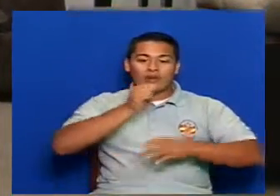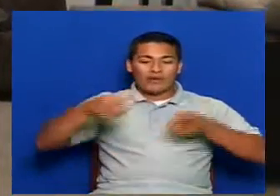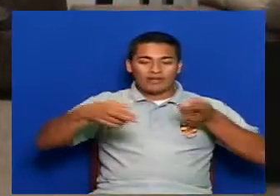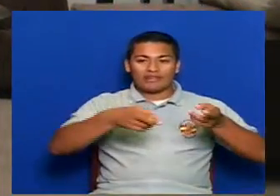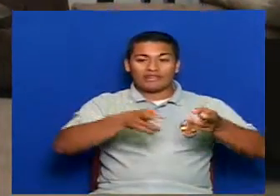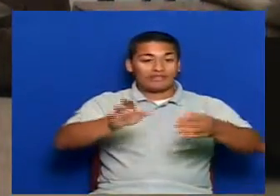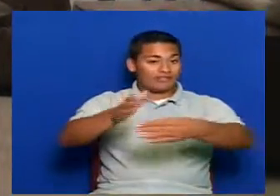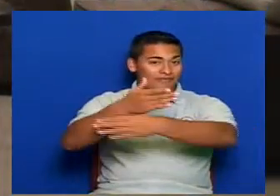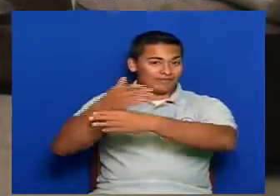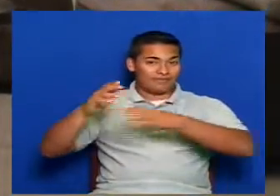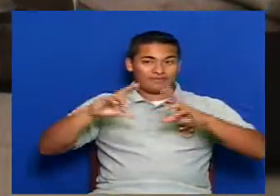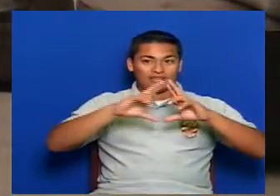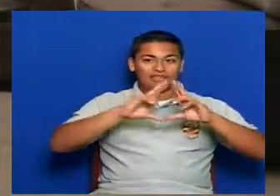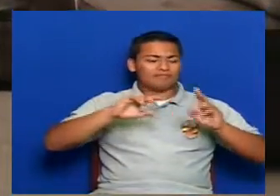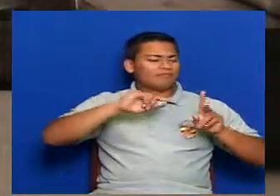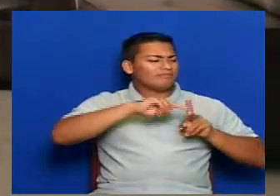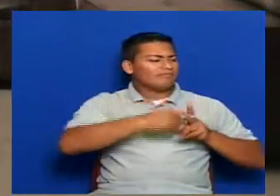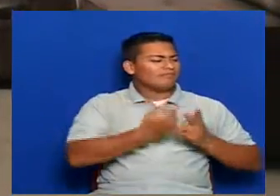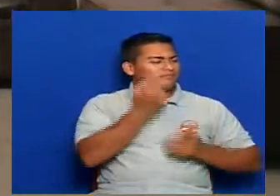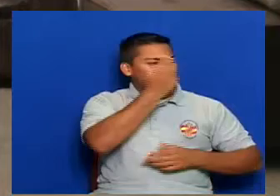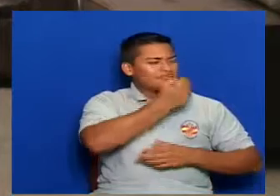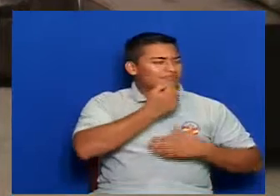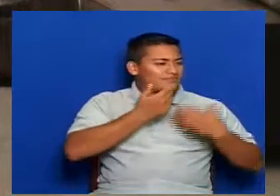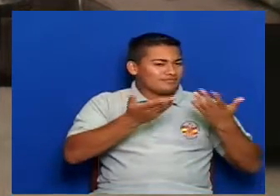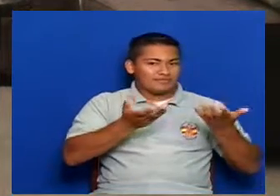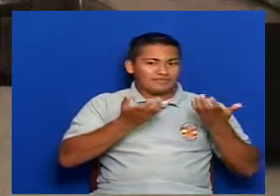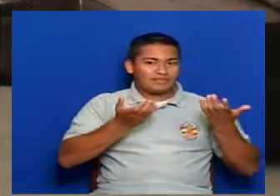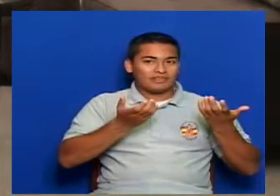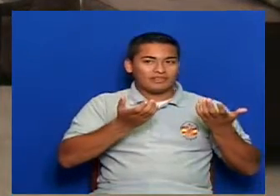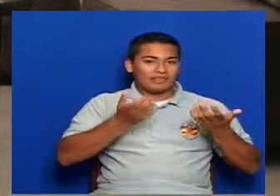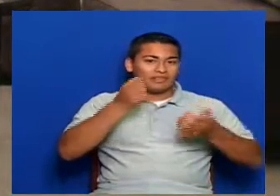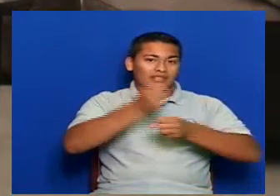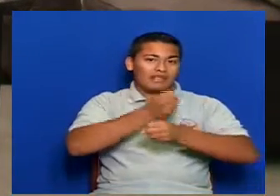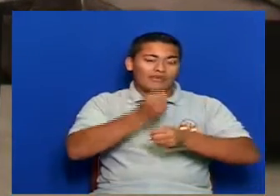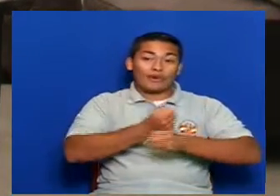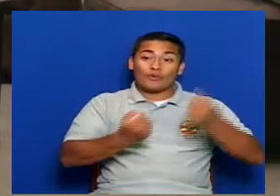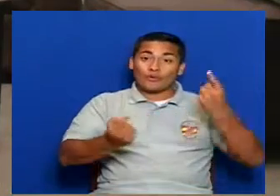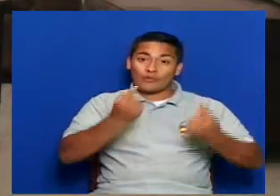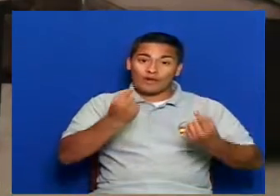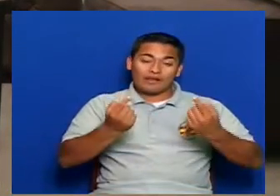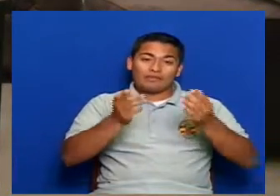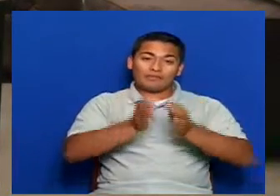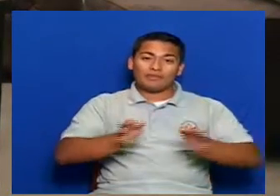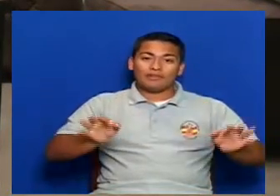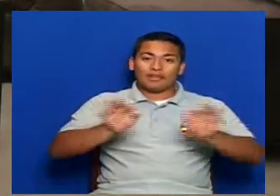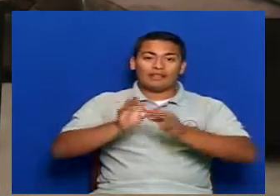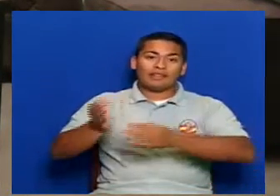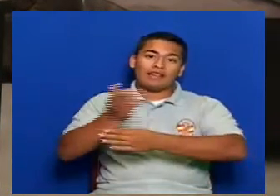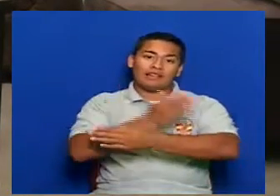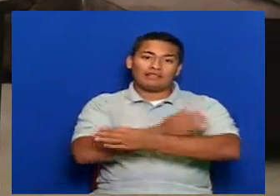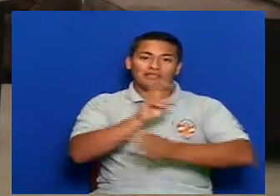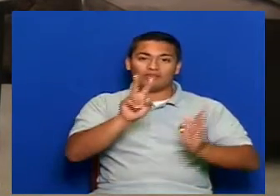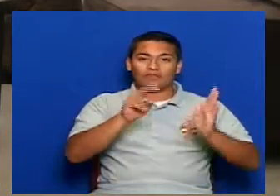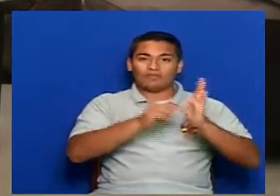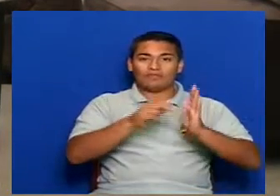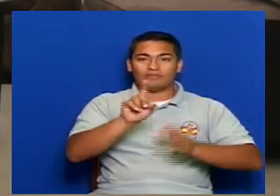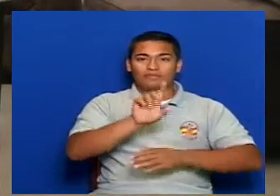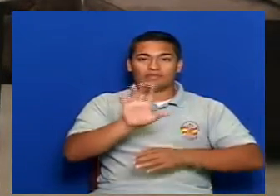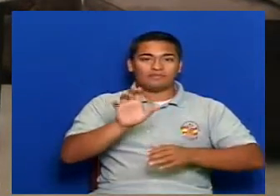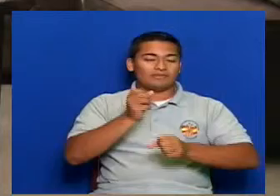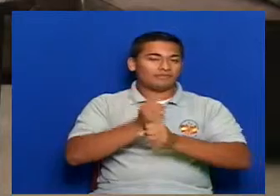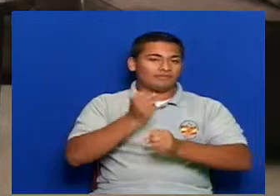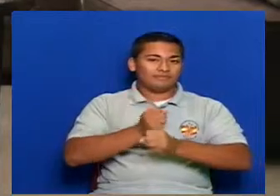iniciar quería preguntarle cuáles fueron esos ejes de trabajo que se implementaron durante el 2015